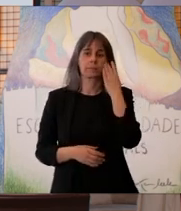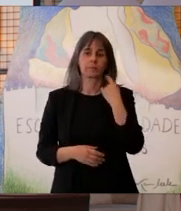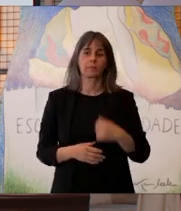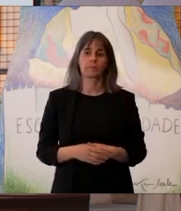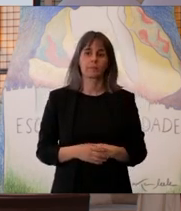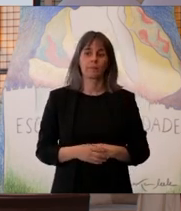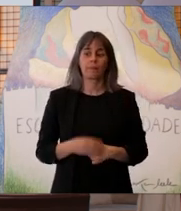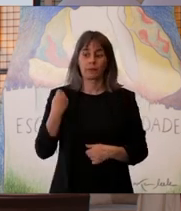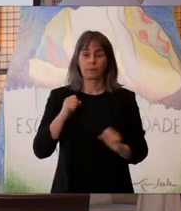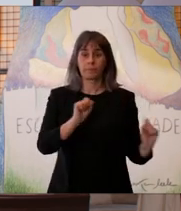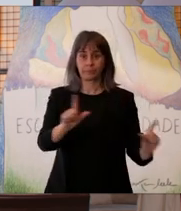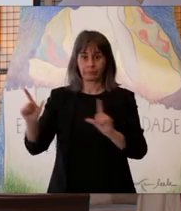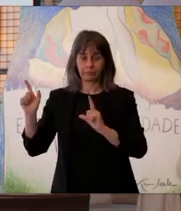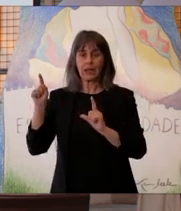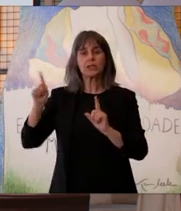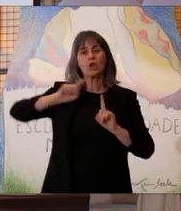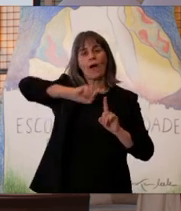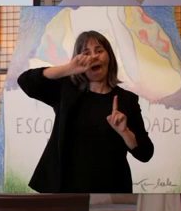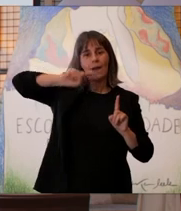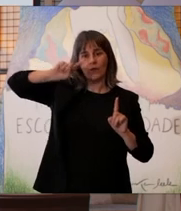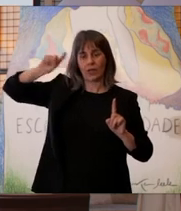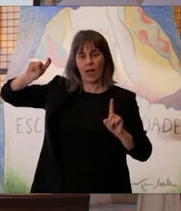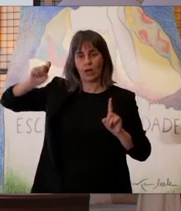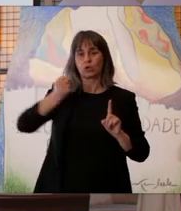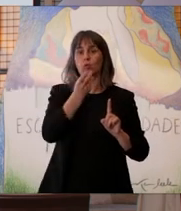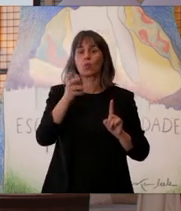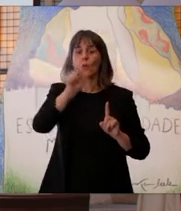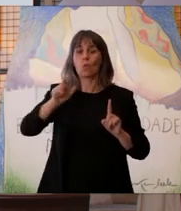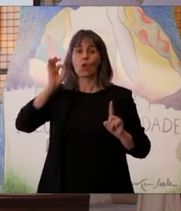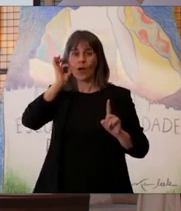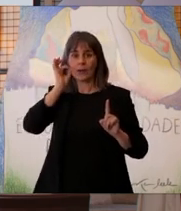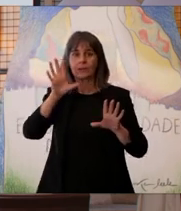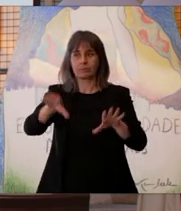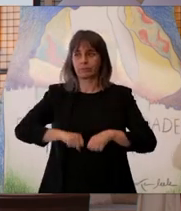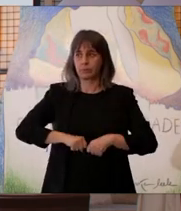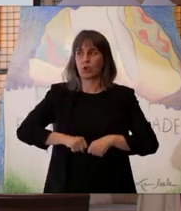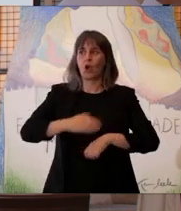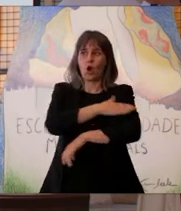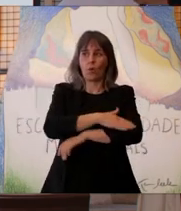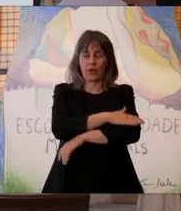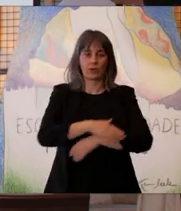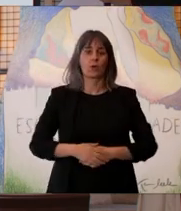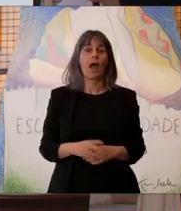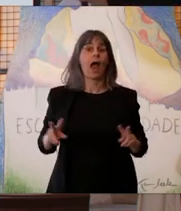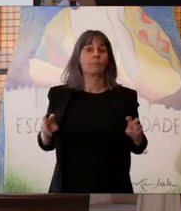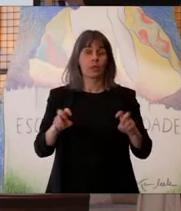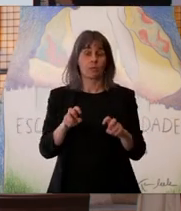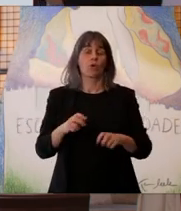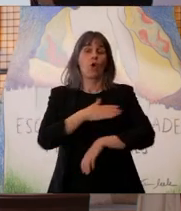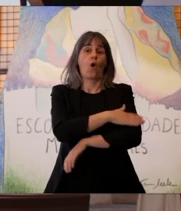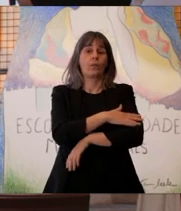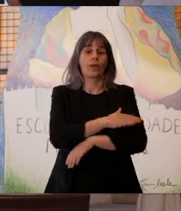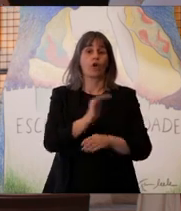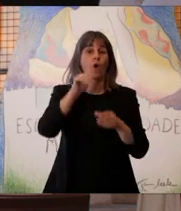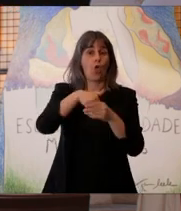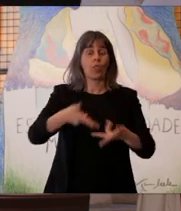este es la Gráfica del número de mujeres en el gobierno los primeros gobiernos de la medemocracia no no tenían mujeres en